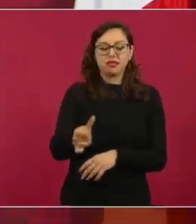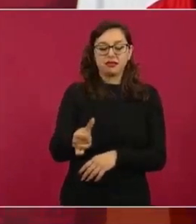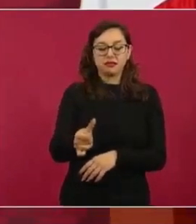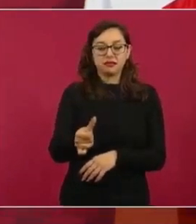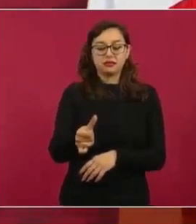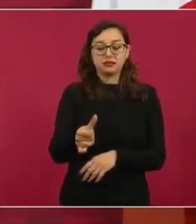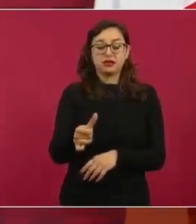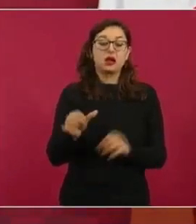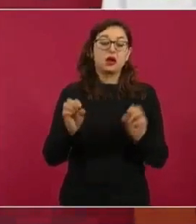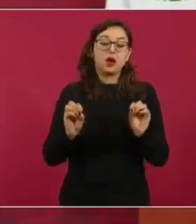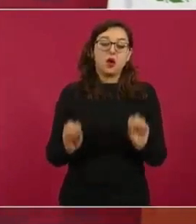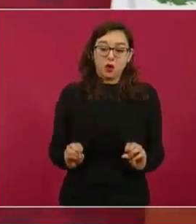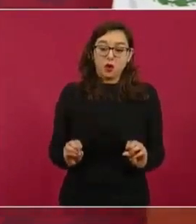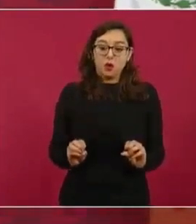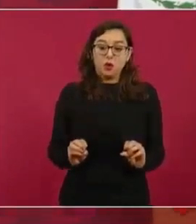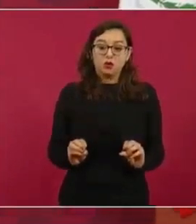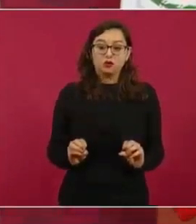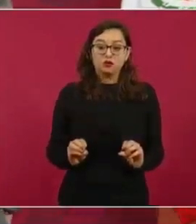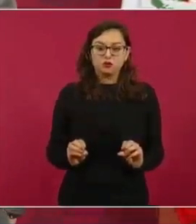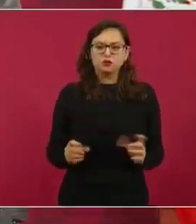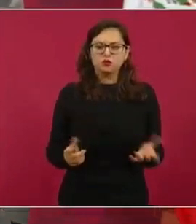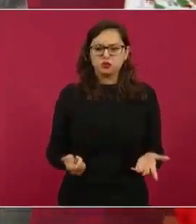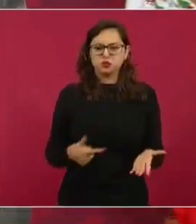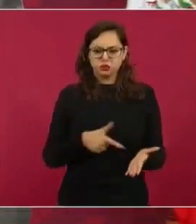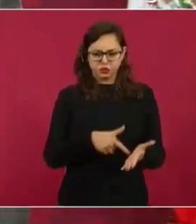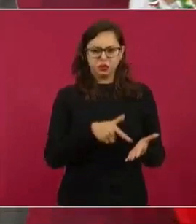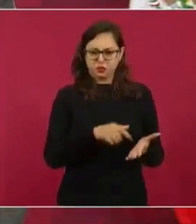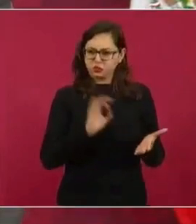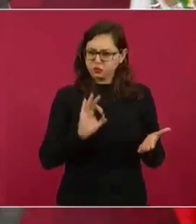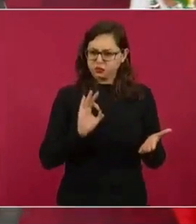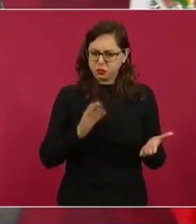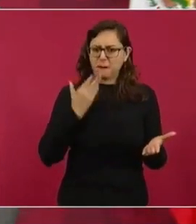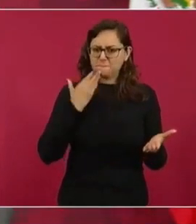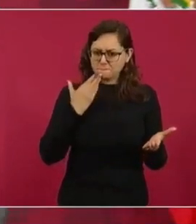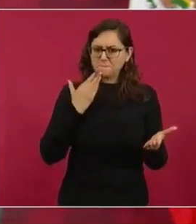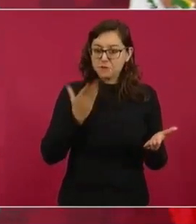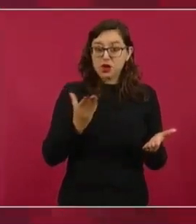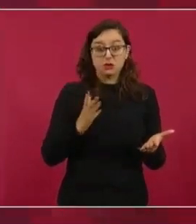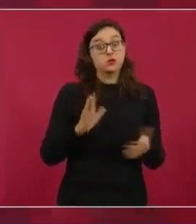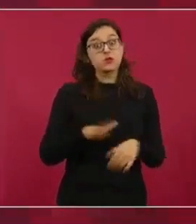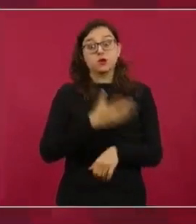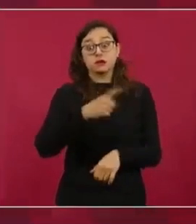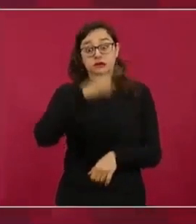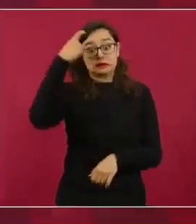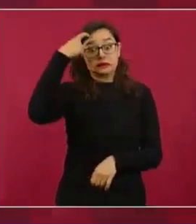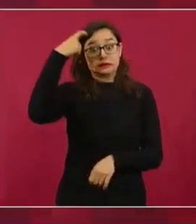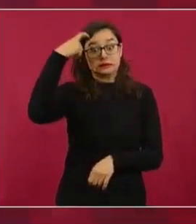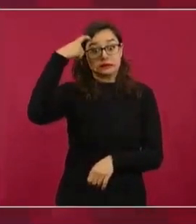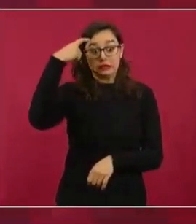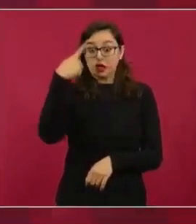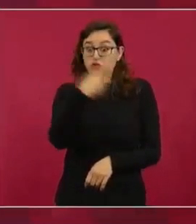O que estaba bien, porque también es un asunto